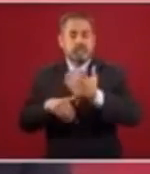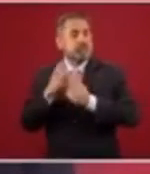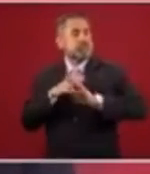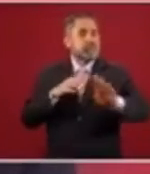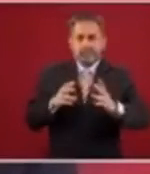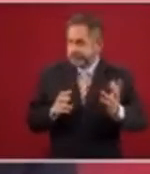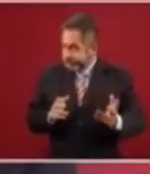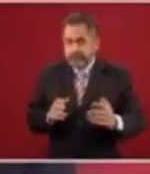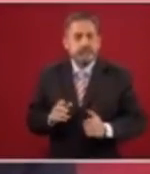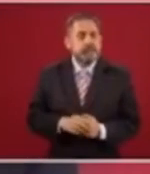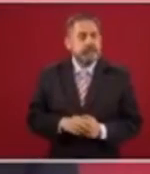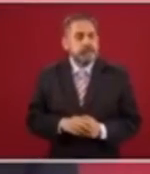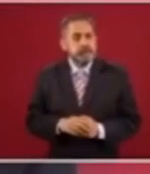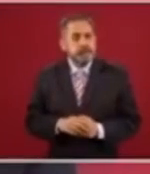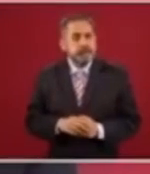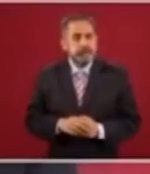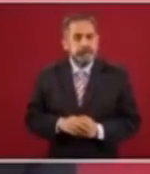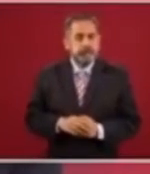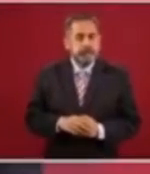se